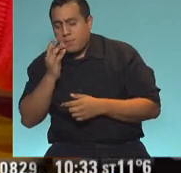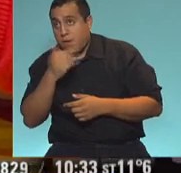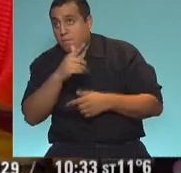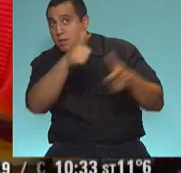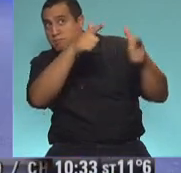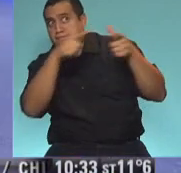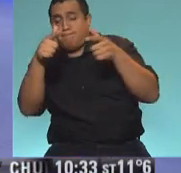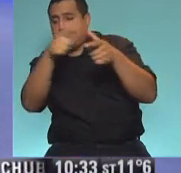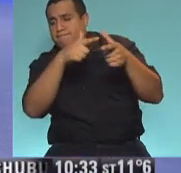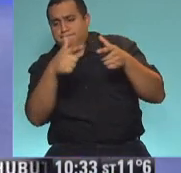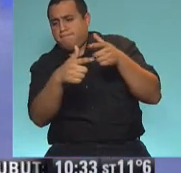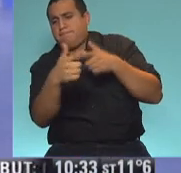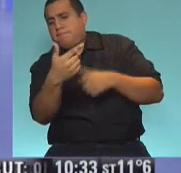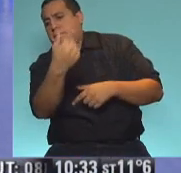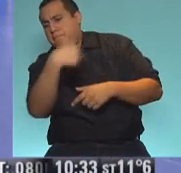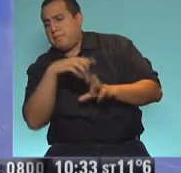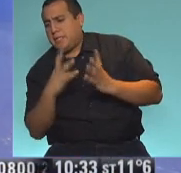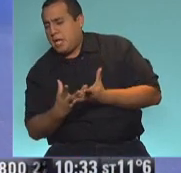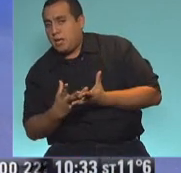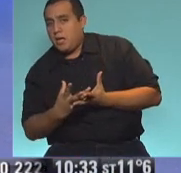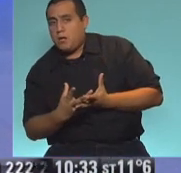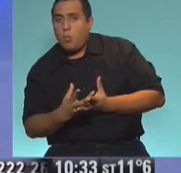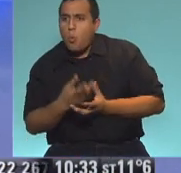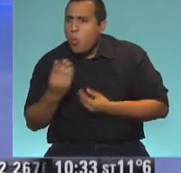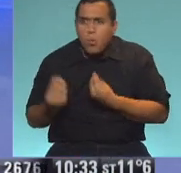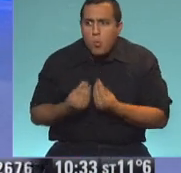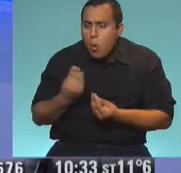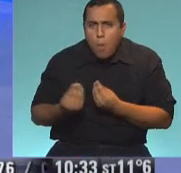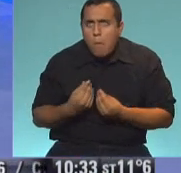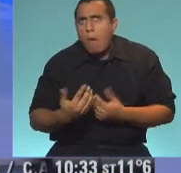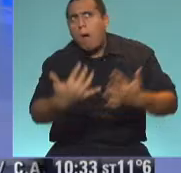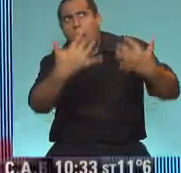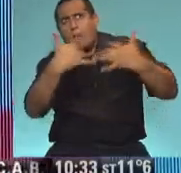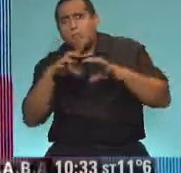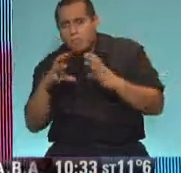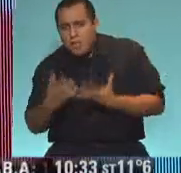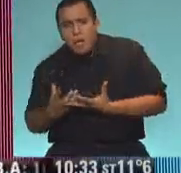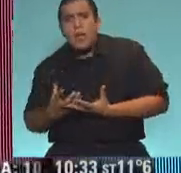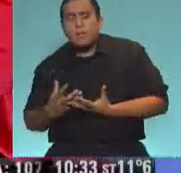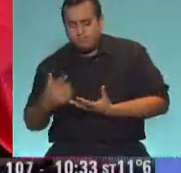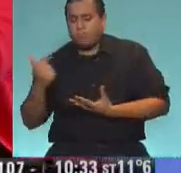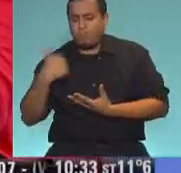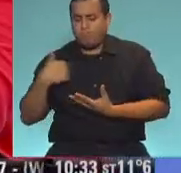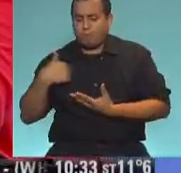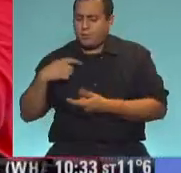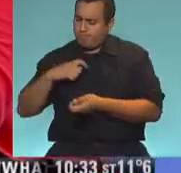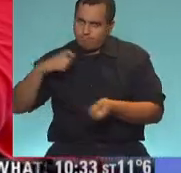punto de atacar el planeta Tierra. ¡Oh, no puede ser! ¡Están atacando el planeta Tierra! Y yo me voy a convertir entonces en